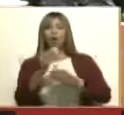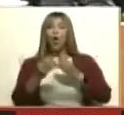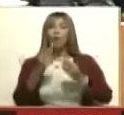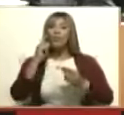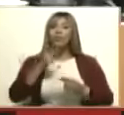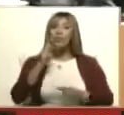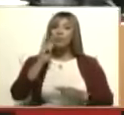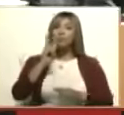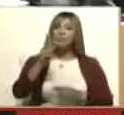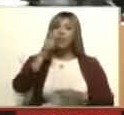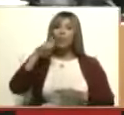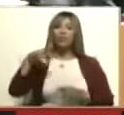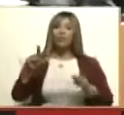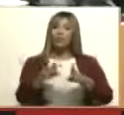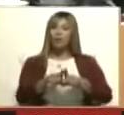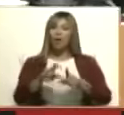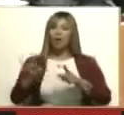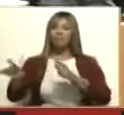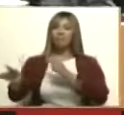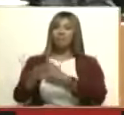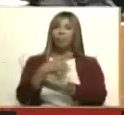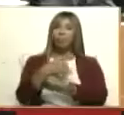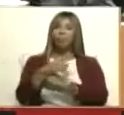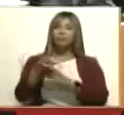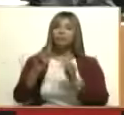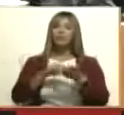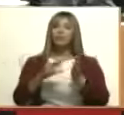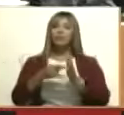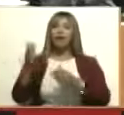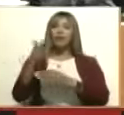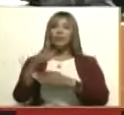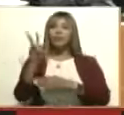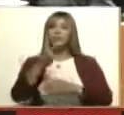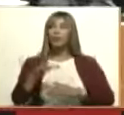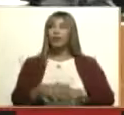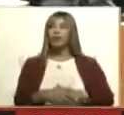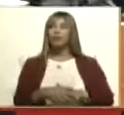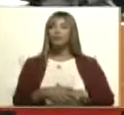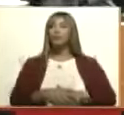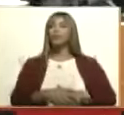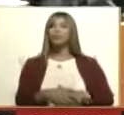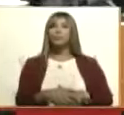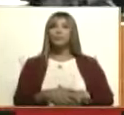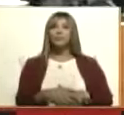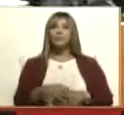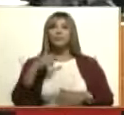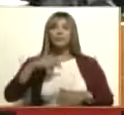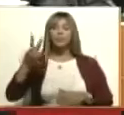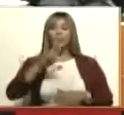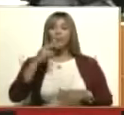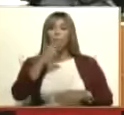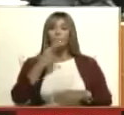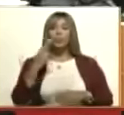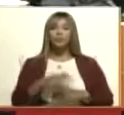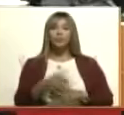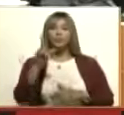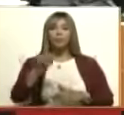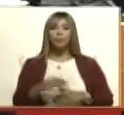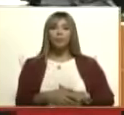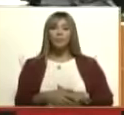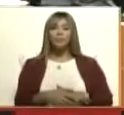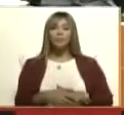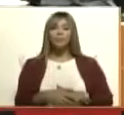pueblo? Como simplemente traidores a lo que implica la bandera venezolana, nuestro compromiso y